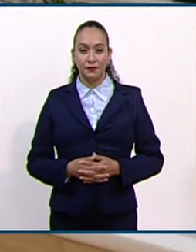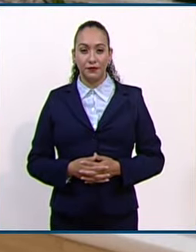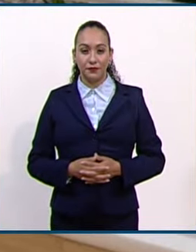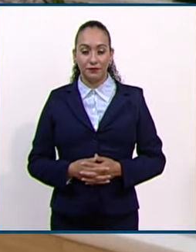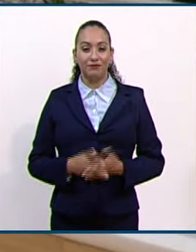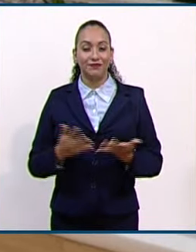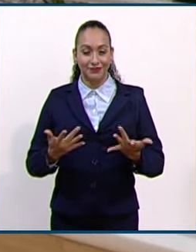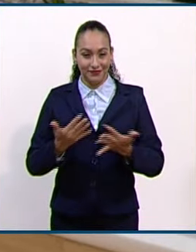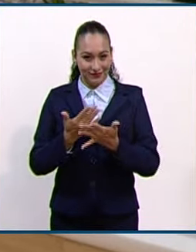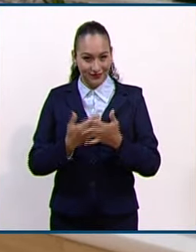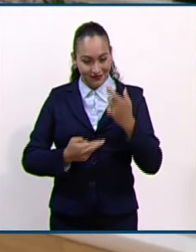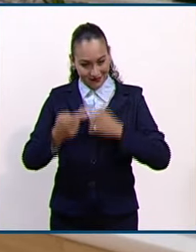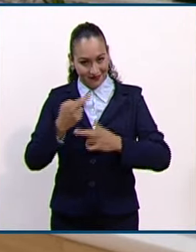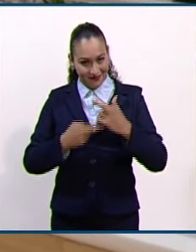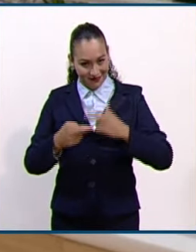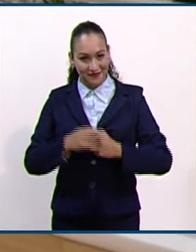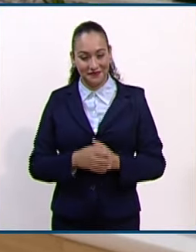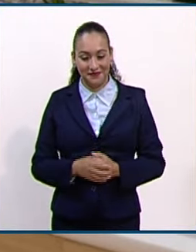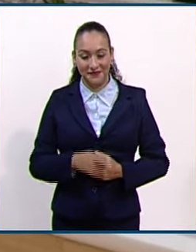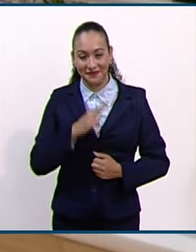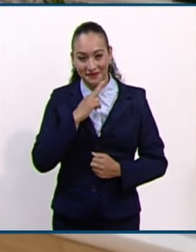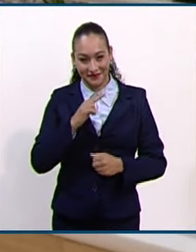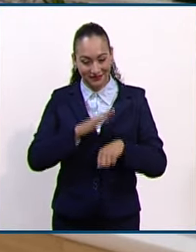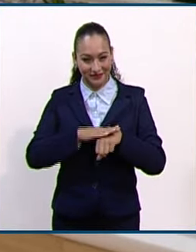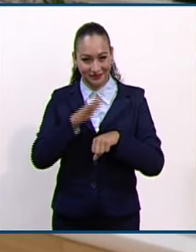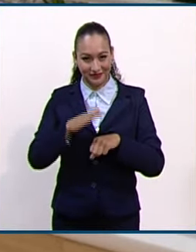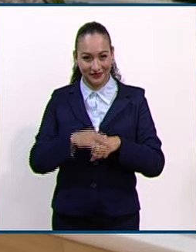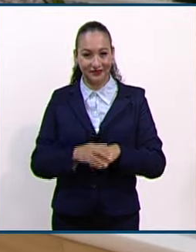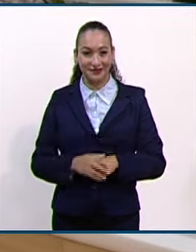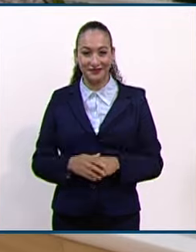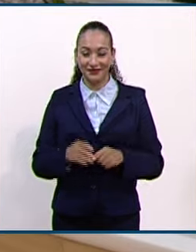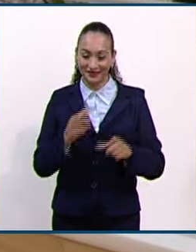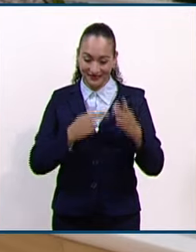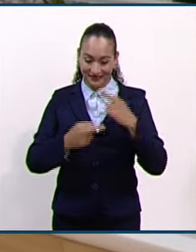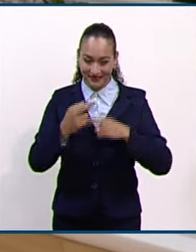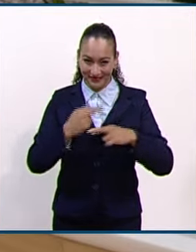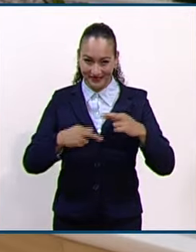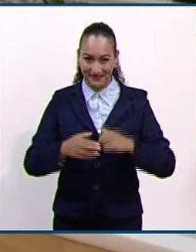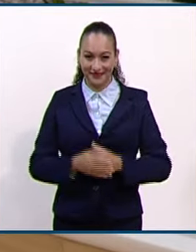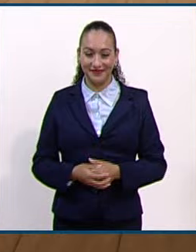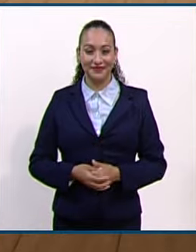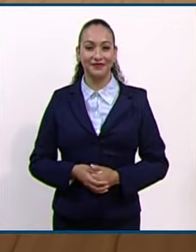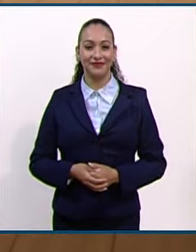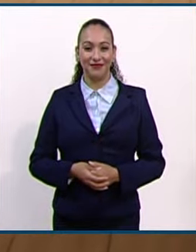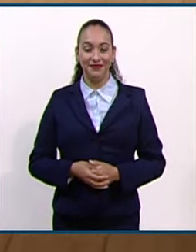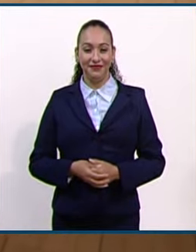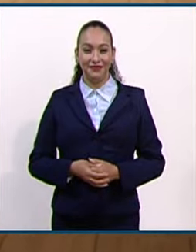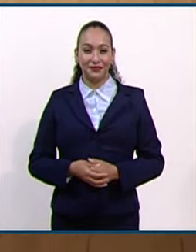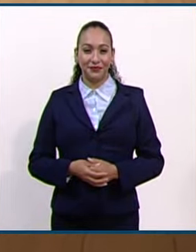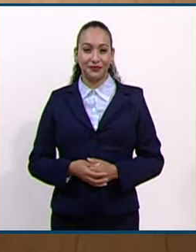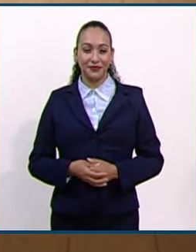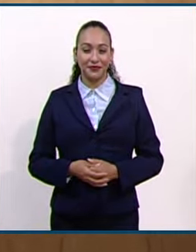Es momento de hacer una pausa, pero regresamos con más noticias. Estamos en Corte Informativo. Quédese con nosotros.